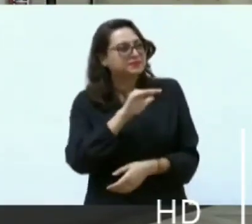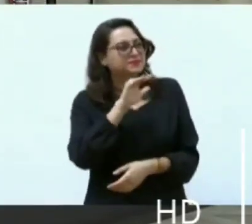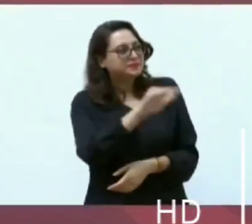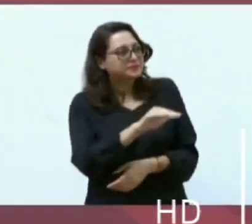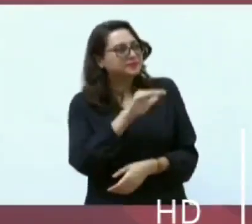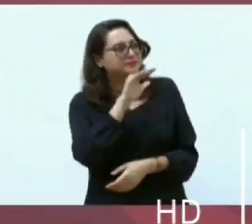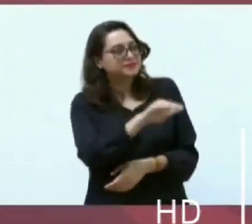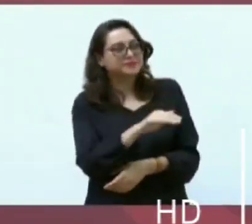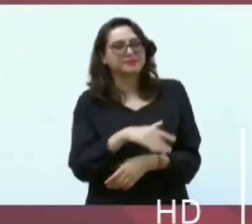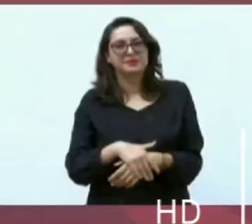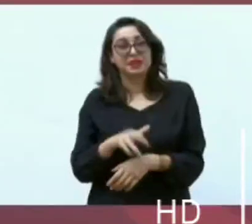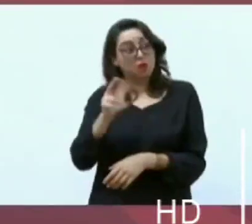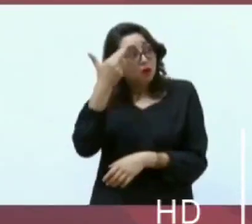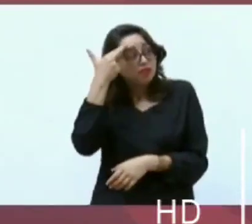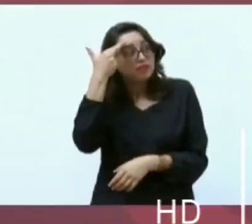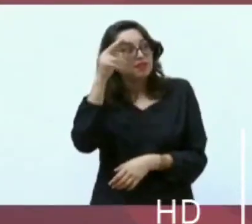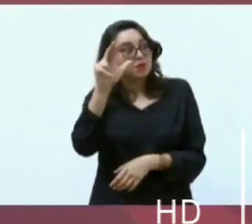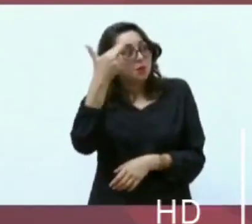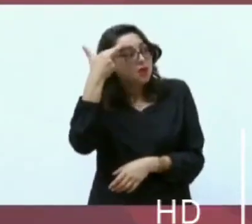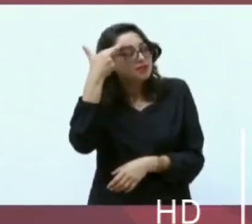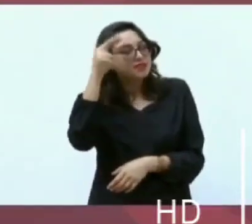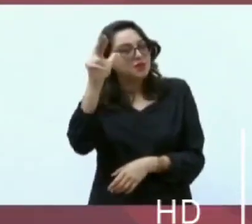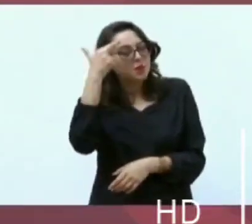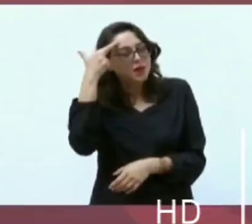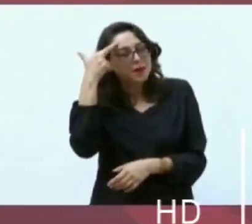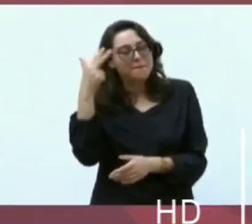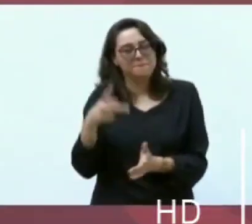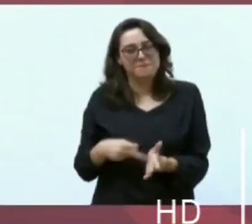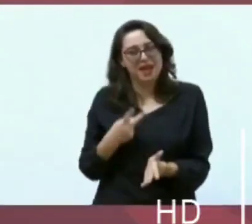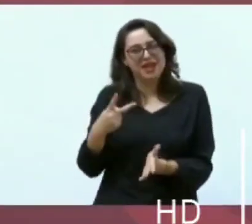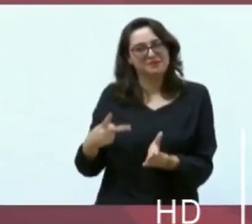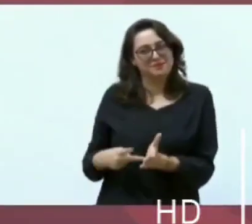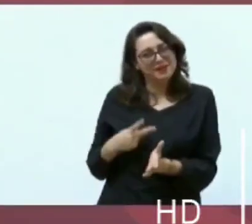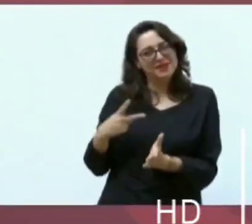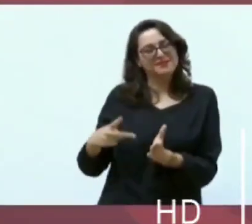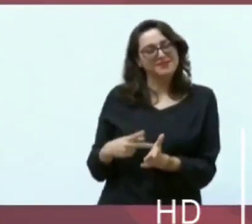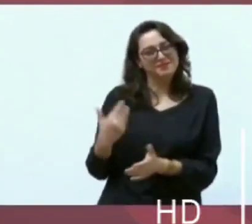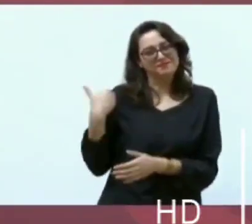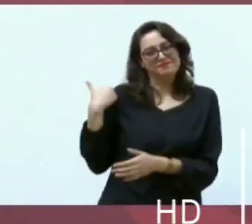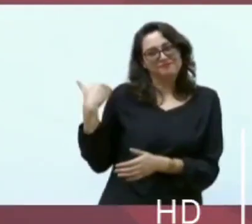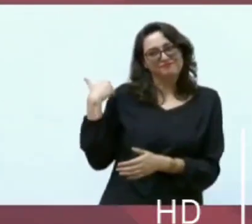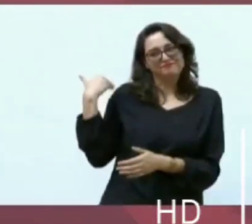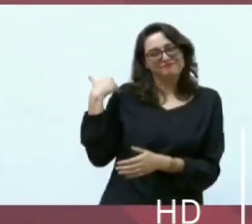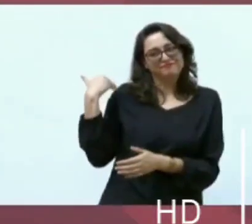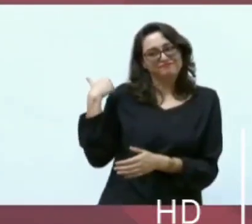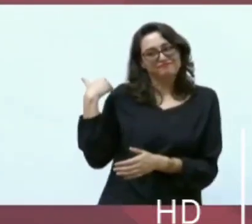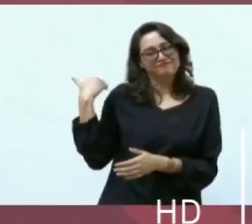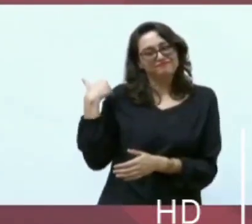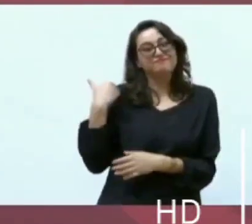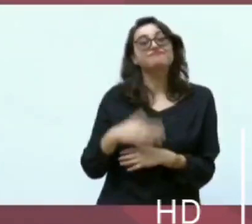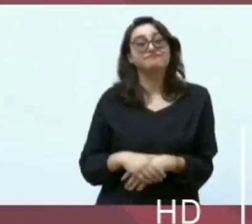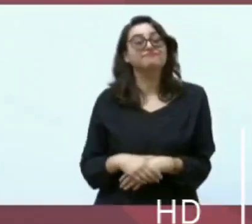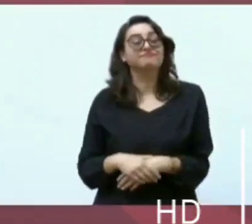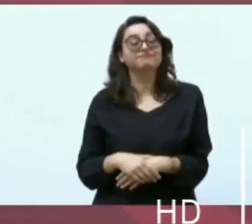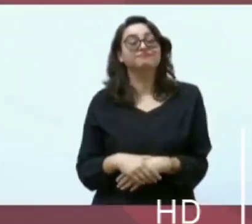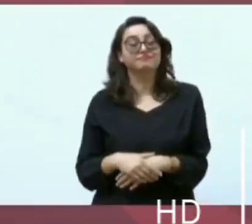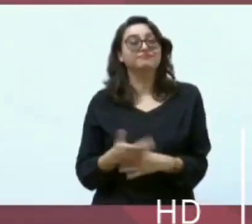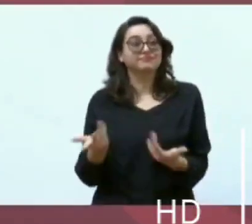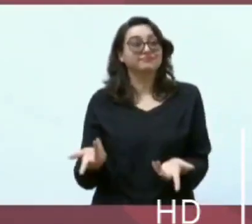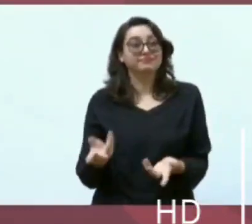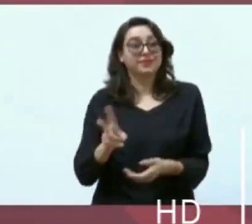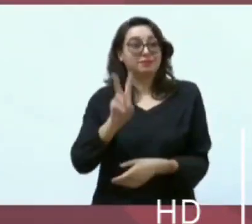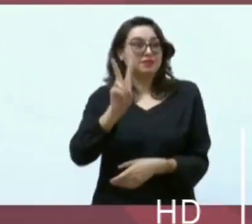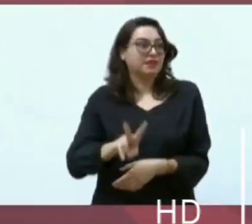recordando de que debo de apoyar a los archivos. Así es, ¿verdad,